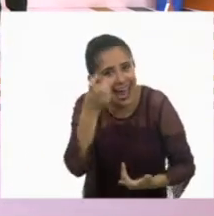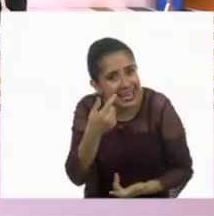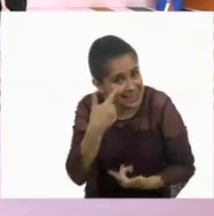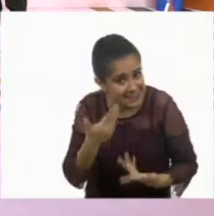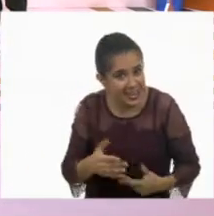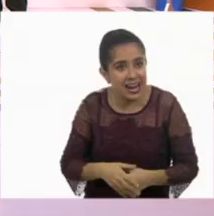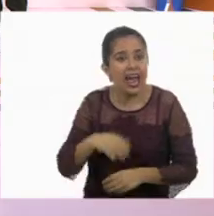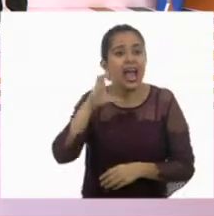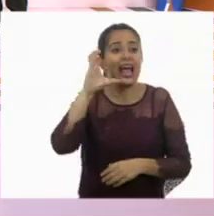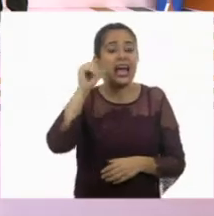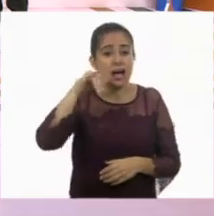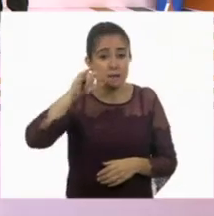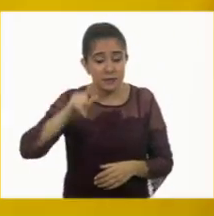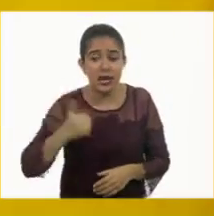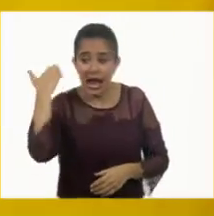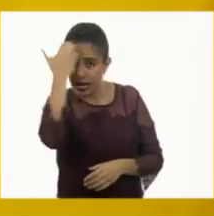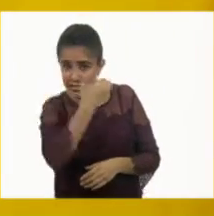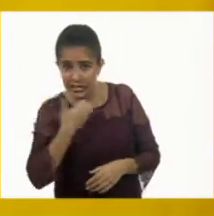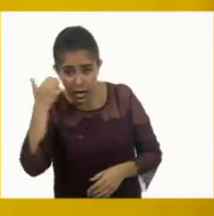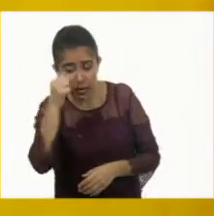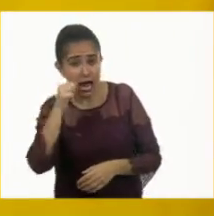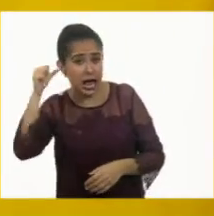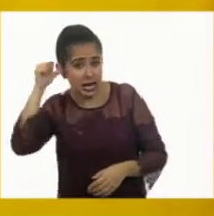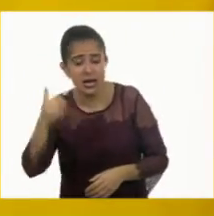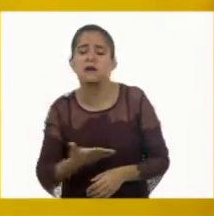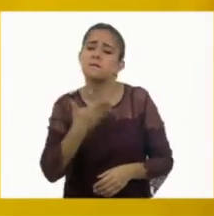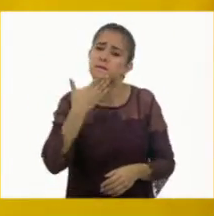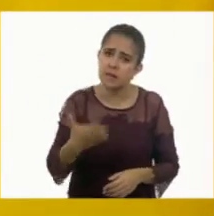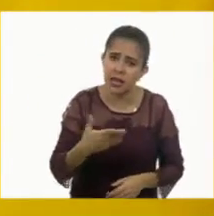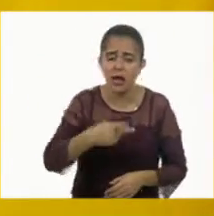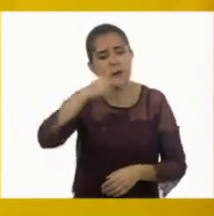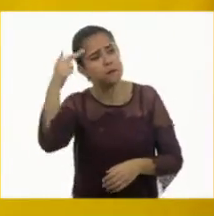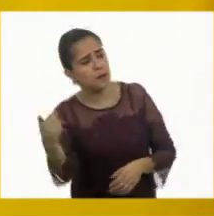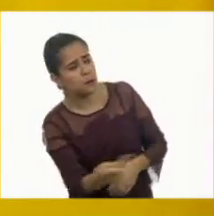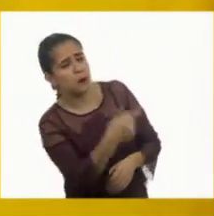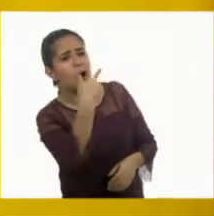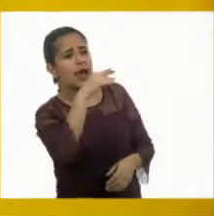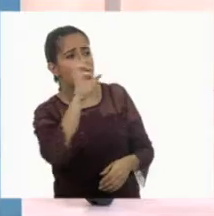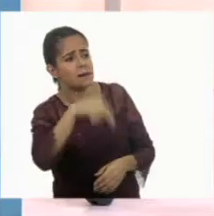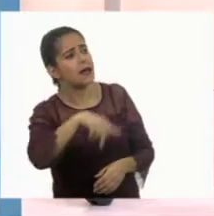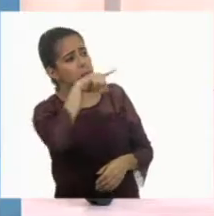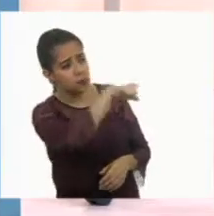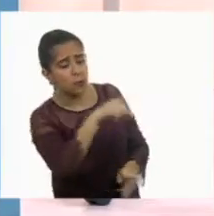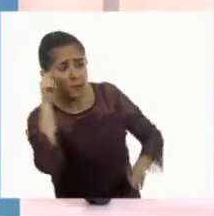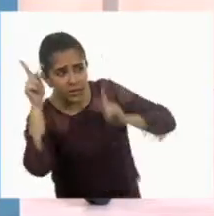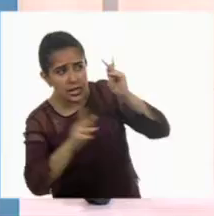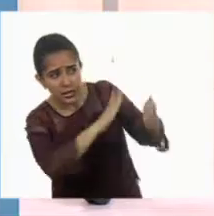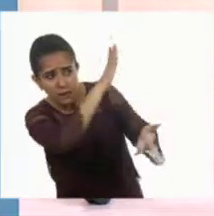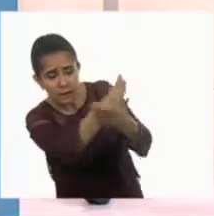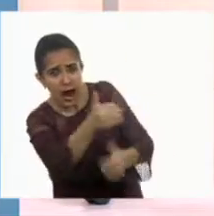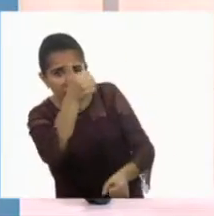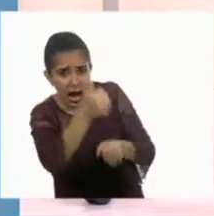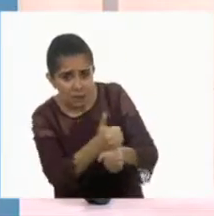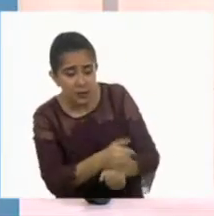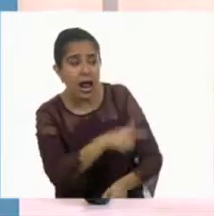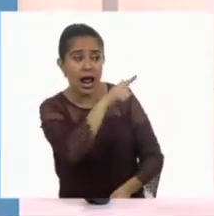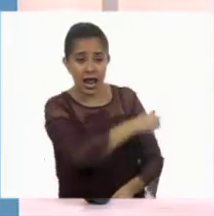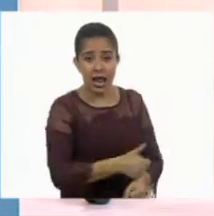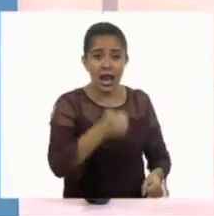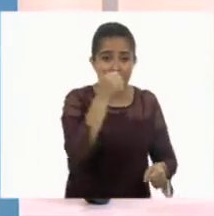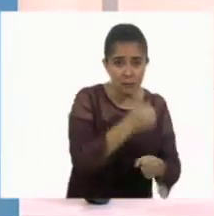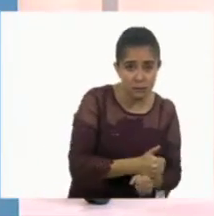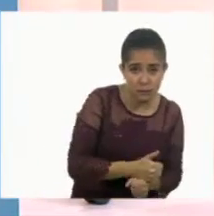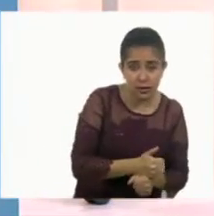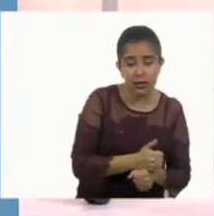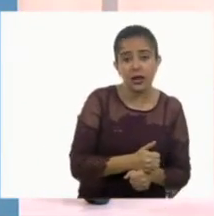Camila le fue muy bien en su examen de ayer y le preguntó a Germán si había visitado a su abuelita. Este le respondió